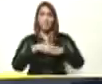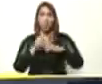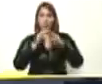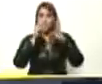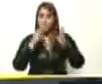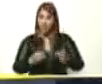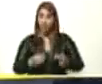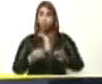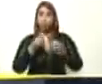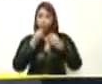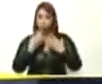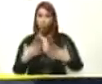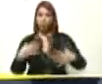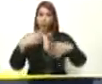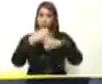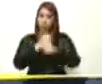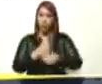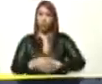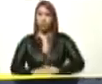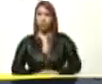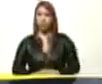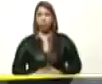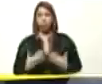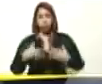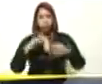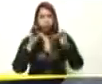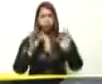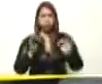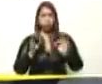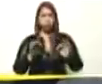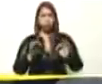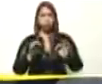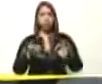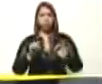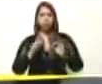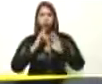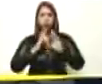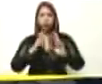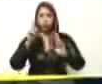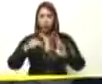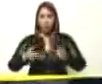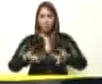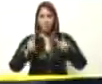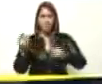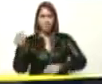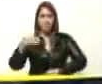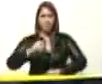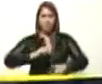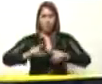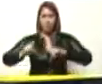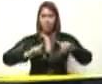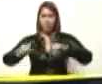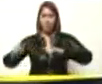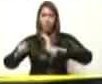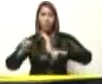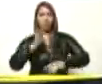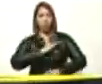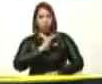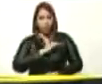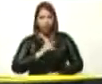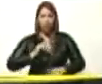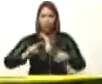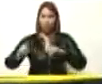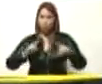fiable, confiable, seguro, que da resultados y además permite la movilidad social, la